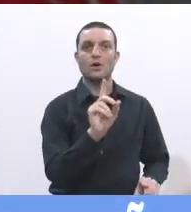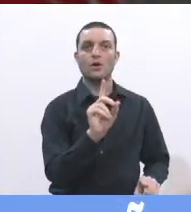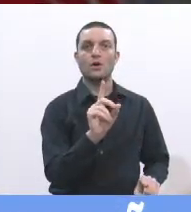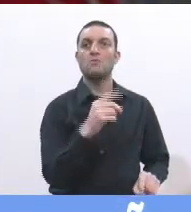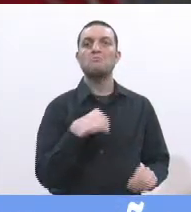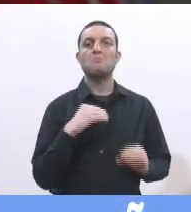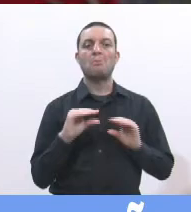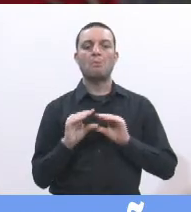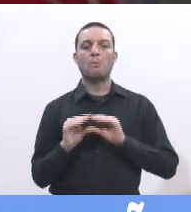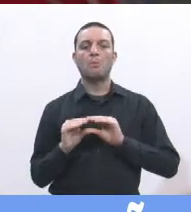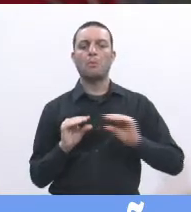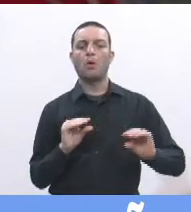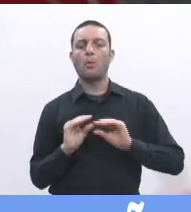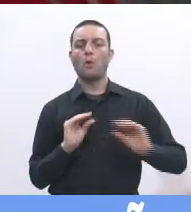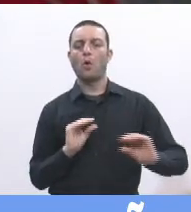el tiempo.